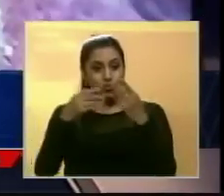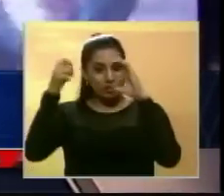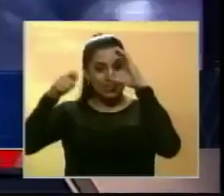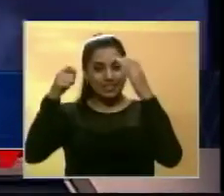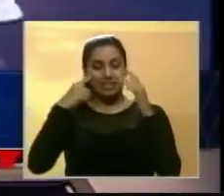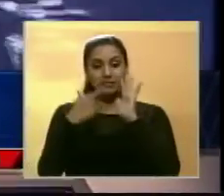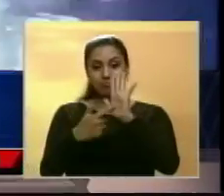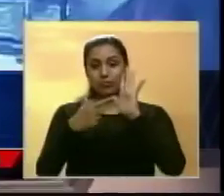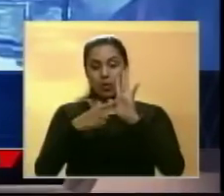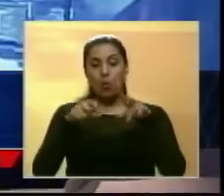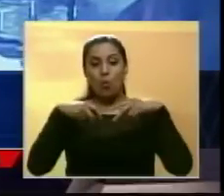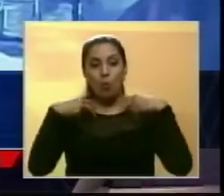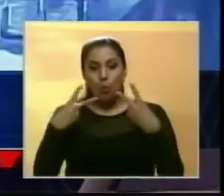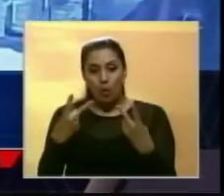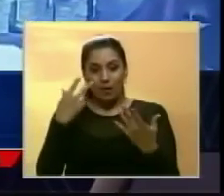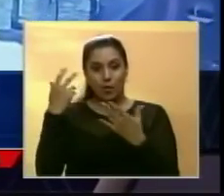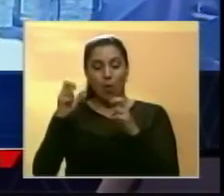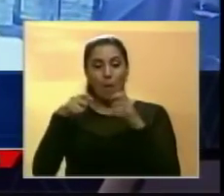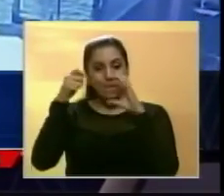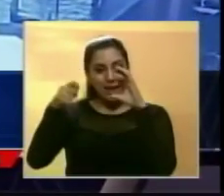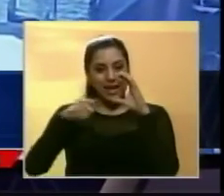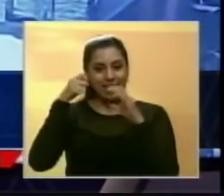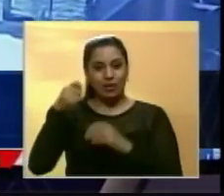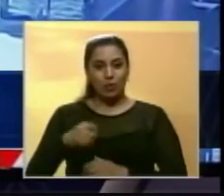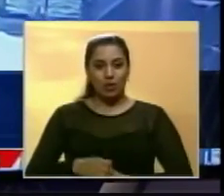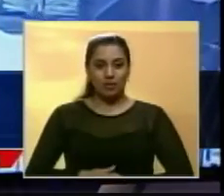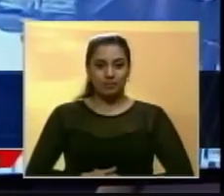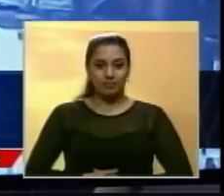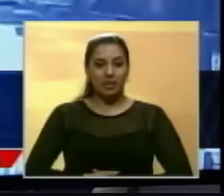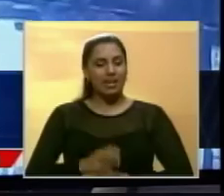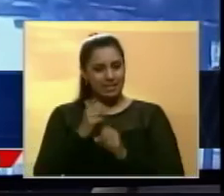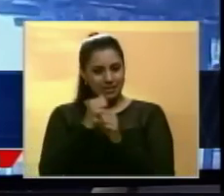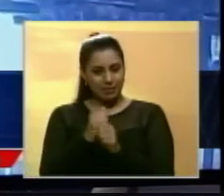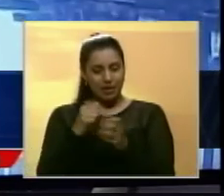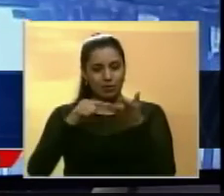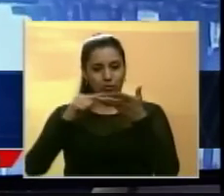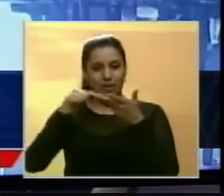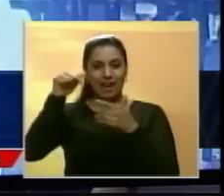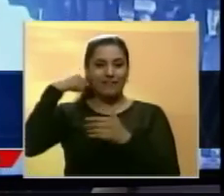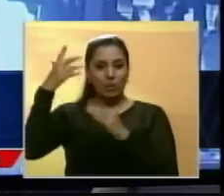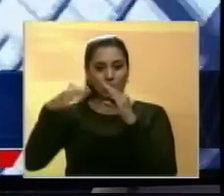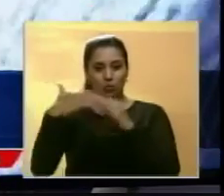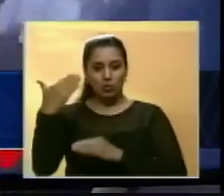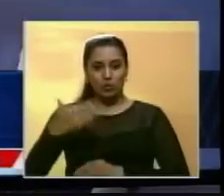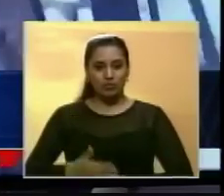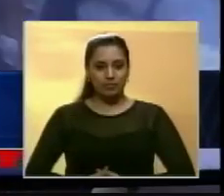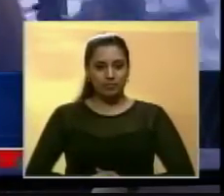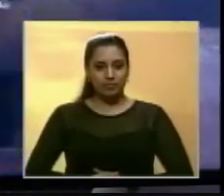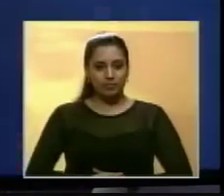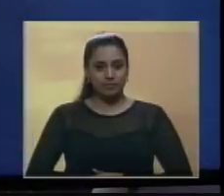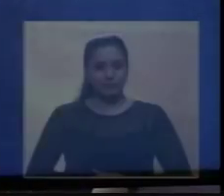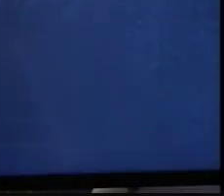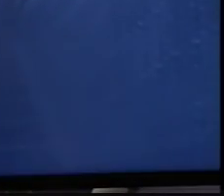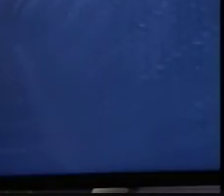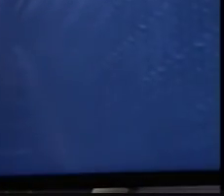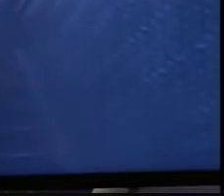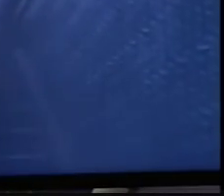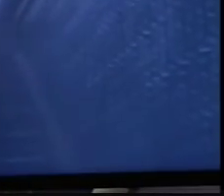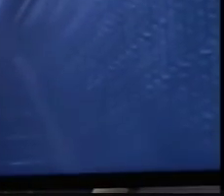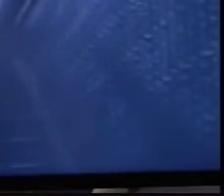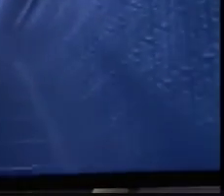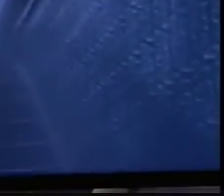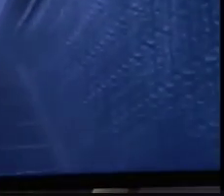cinematográfico nos mostrará un adelanto de su nuevo personaje. Los detalles en Estrenos y Estrellas.